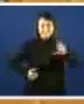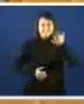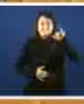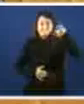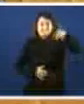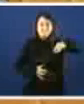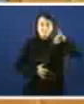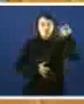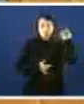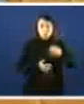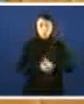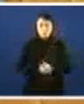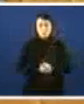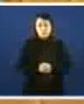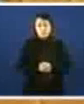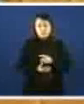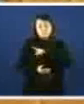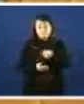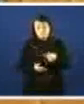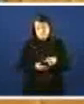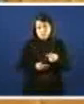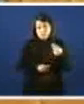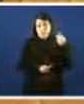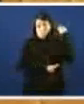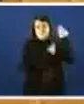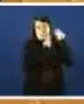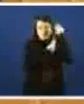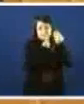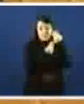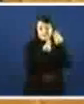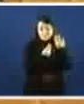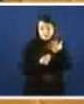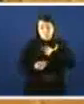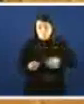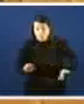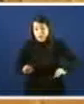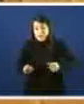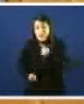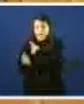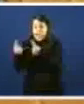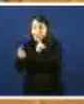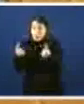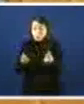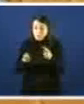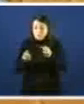entón, todo isto nos conduce a pensar que cabe a posibilidade de que algunha das